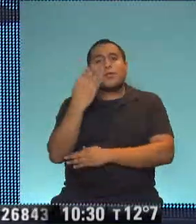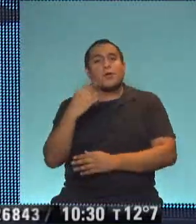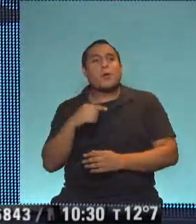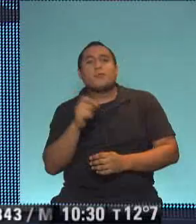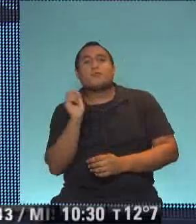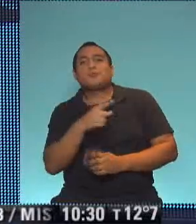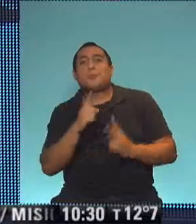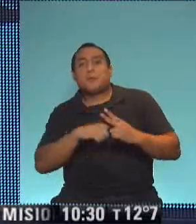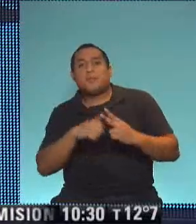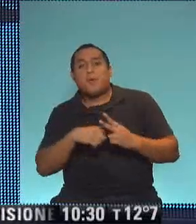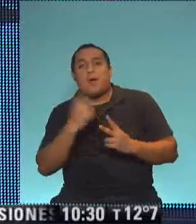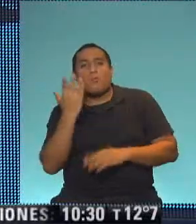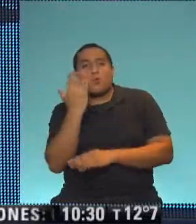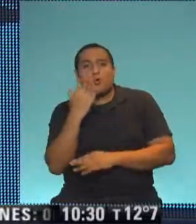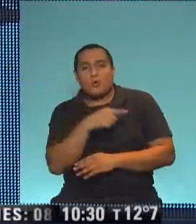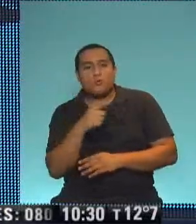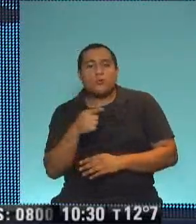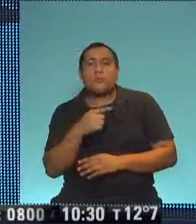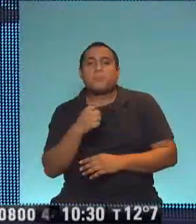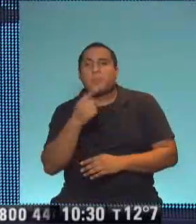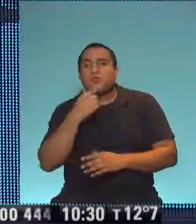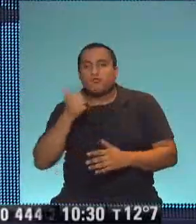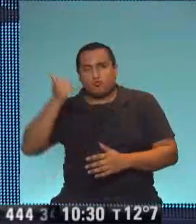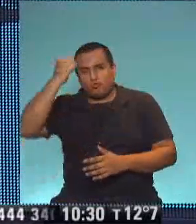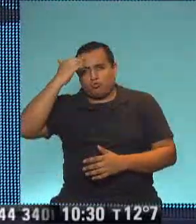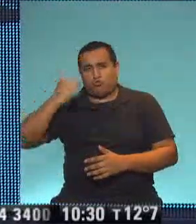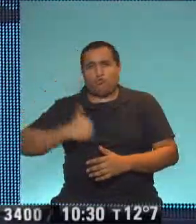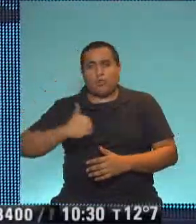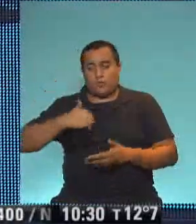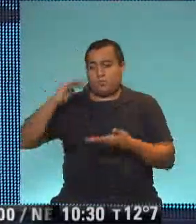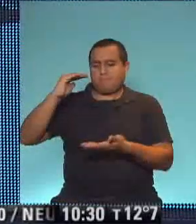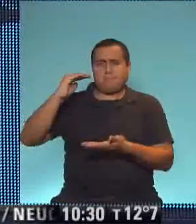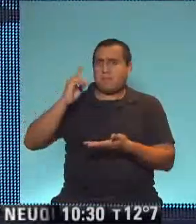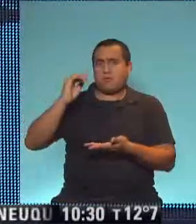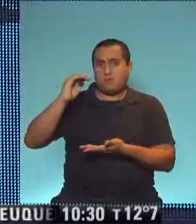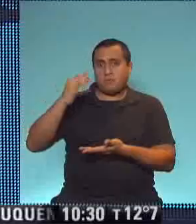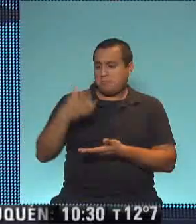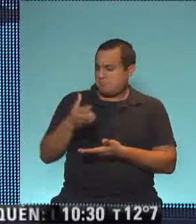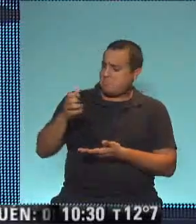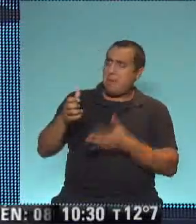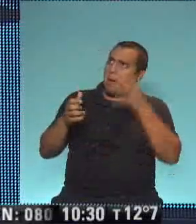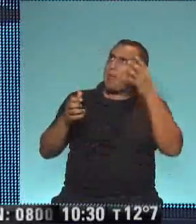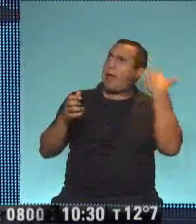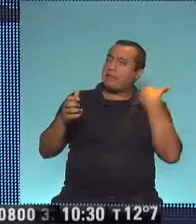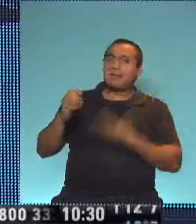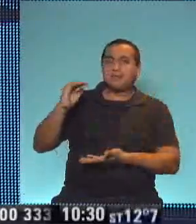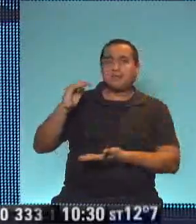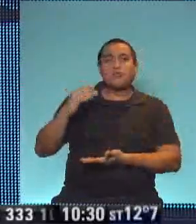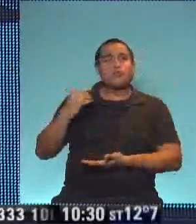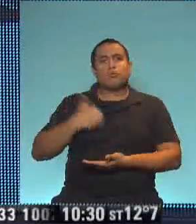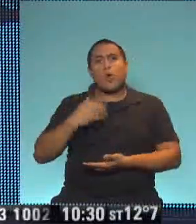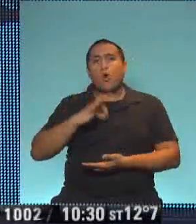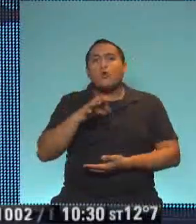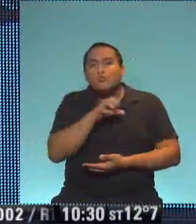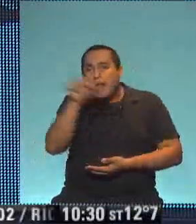Me encantaban. Tenían esos que eran como soldados, así más o menos de este tamaño. Justo me agarré esto y me acordé de eso. Mirá. Soldados, o si no,